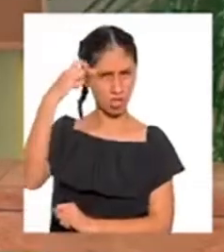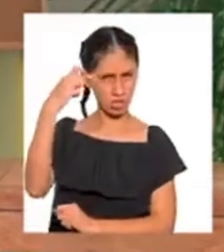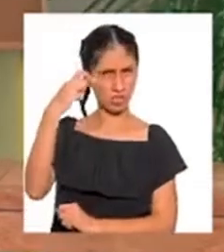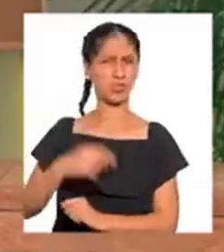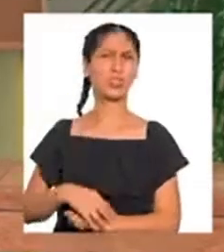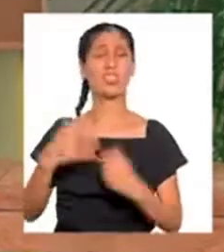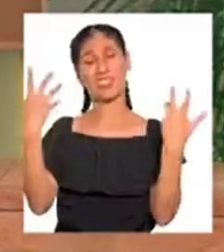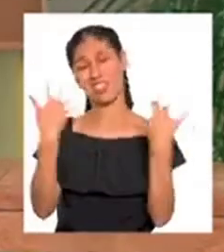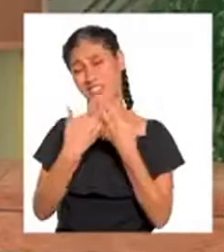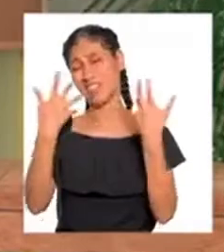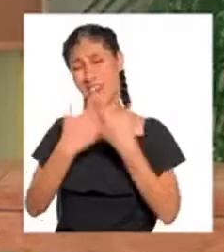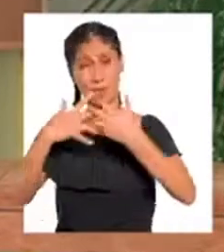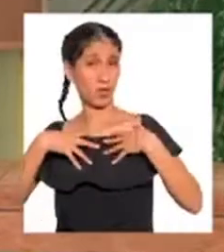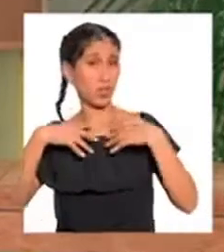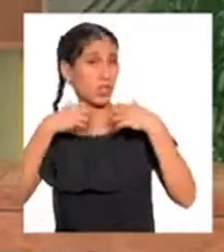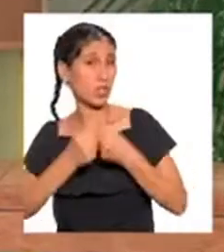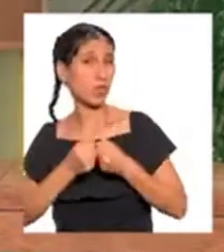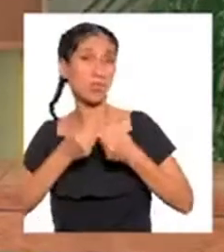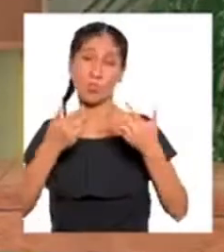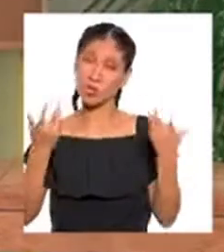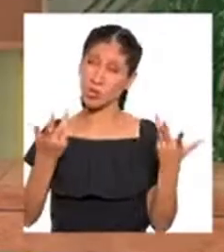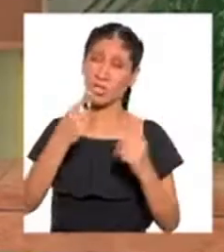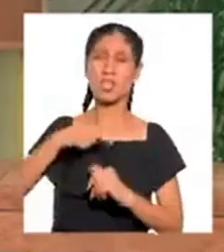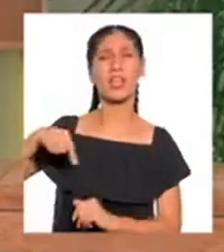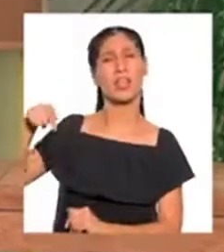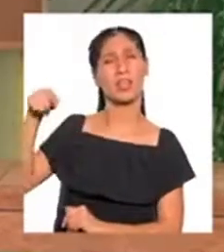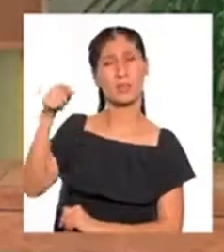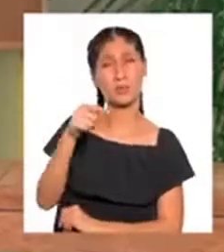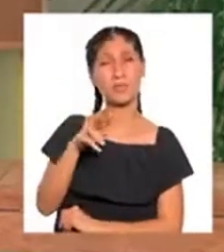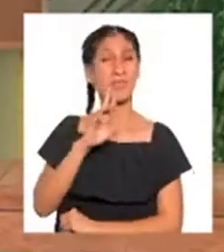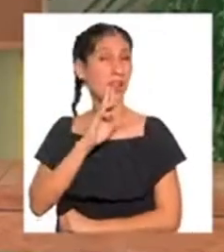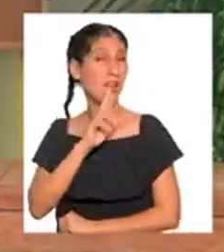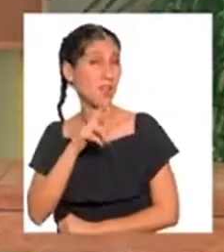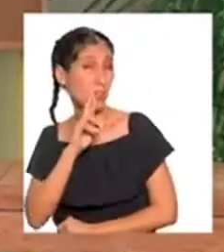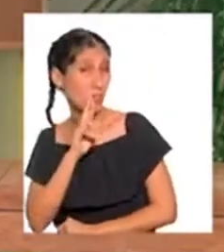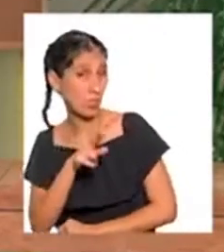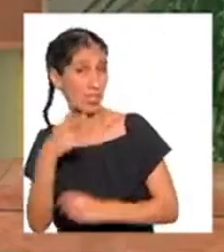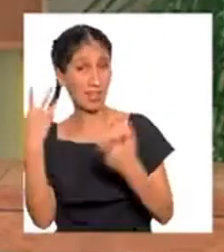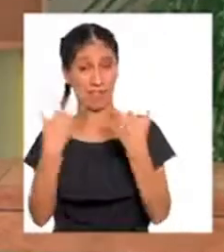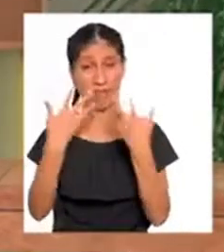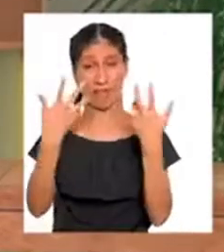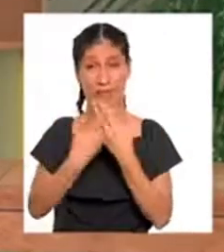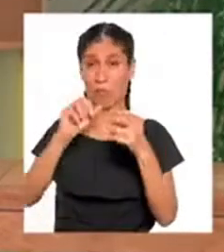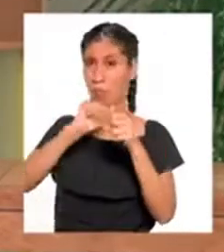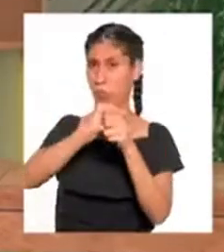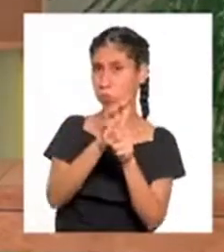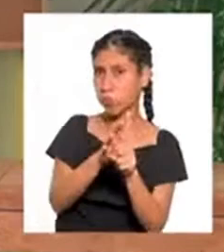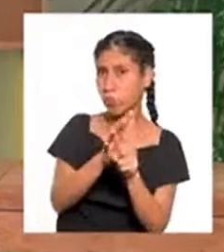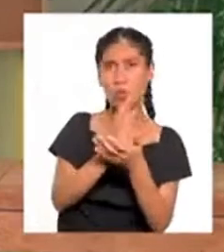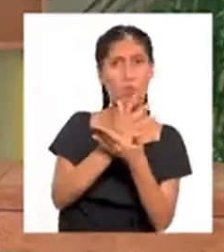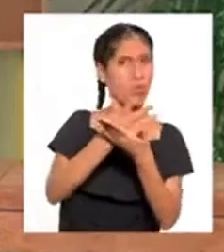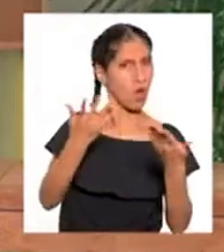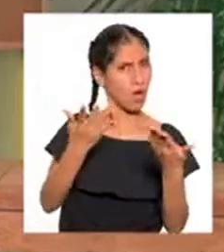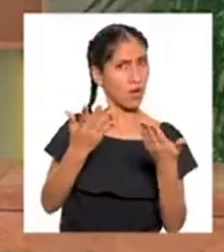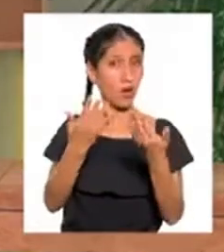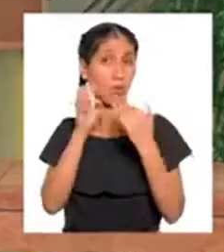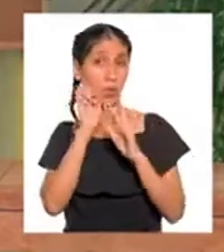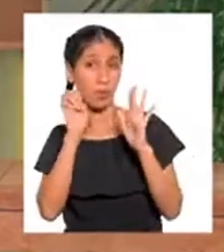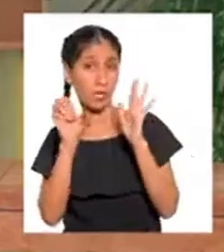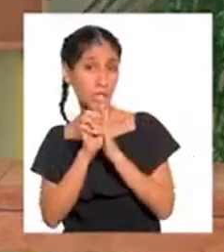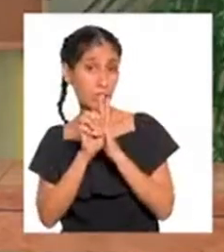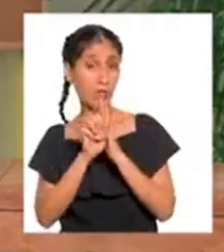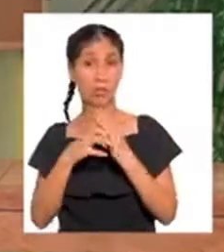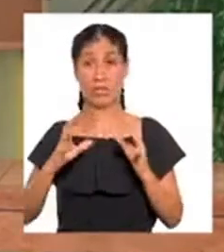en el sector salud, por lo que no permitieron dar una respuesta adecuada a las pandemias que se vivían en ese entonces, como en el caso